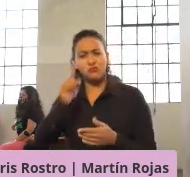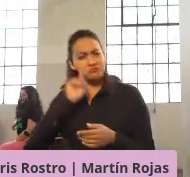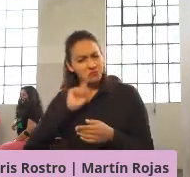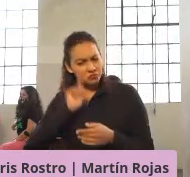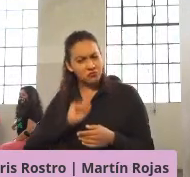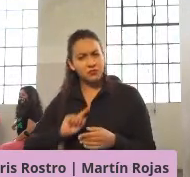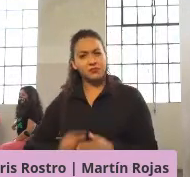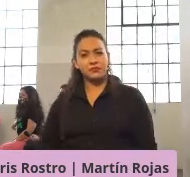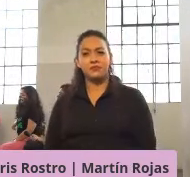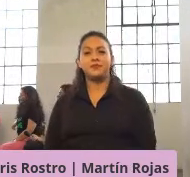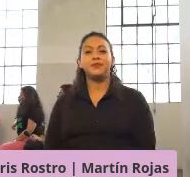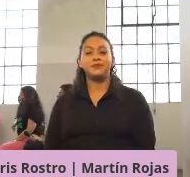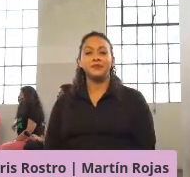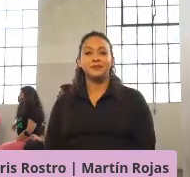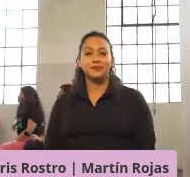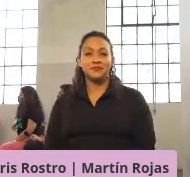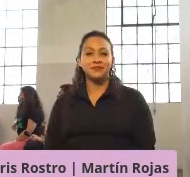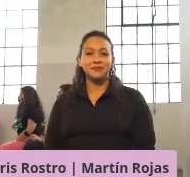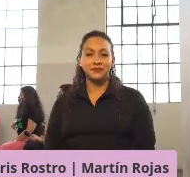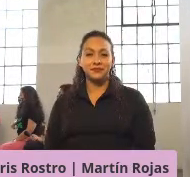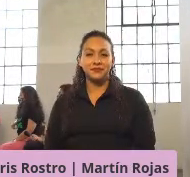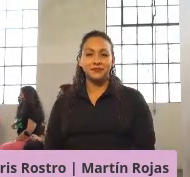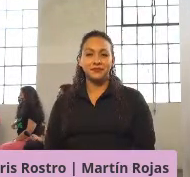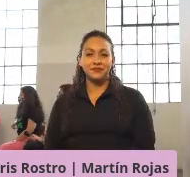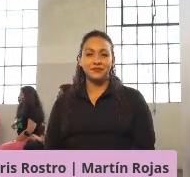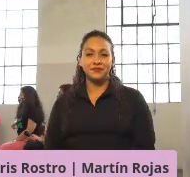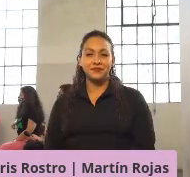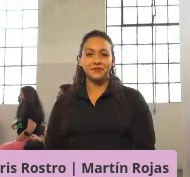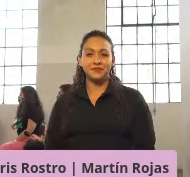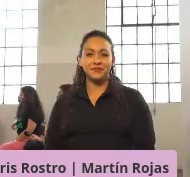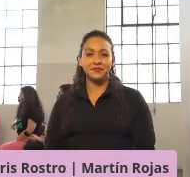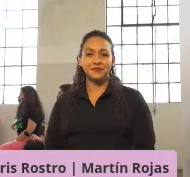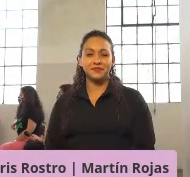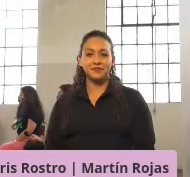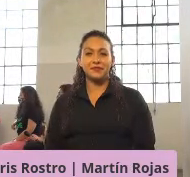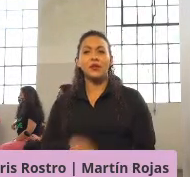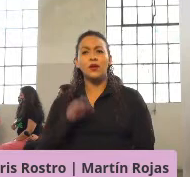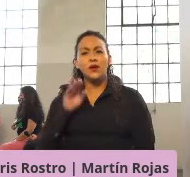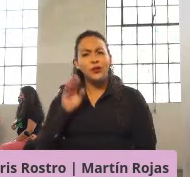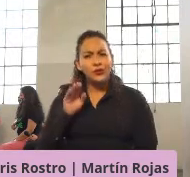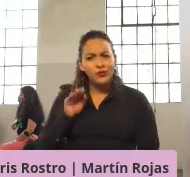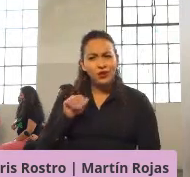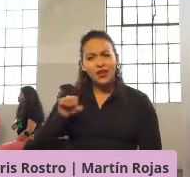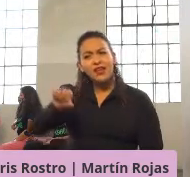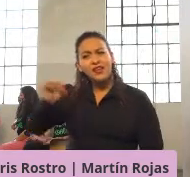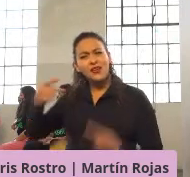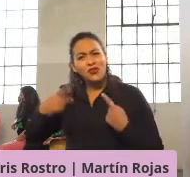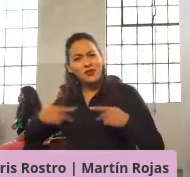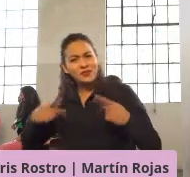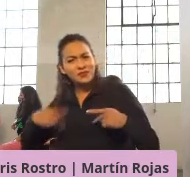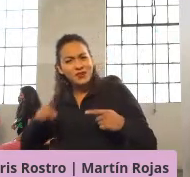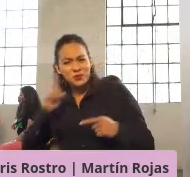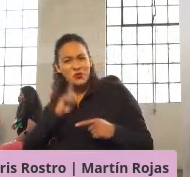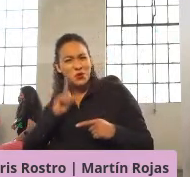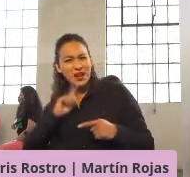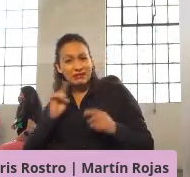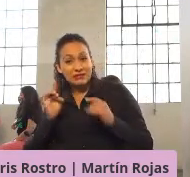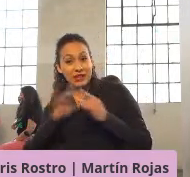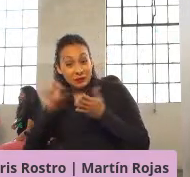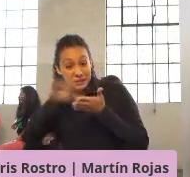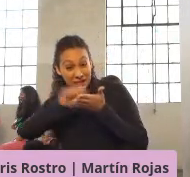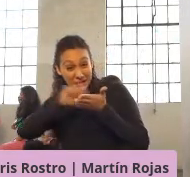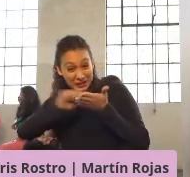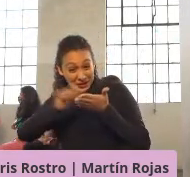no? Gracias. Oye, y les han escrito morras,